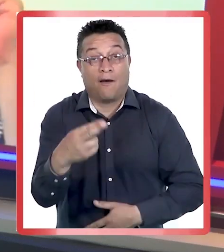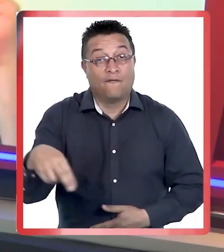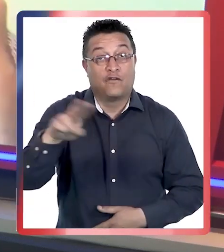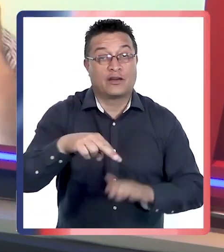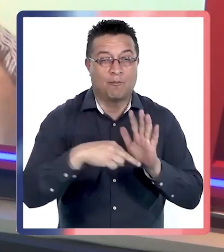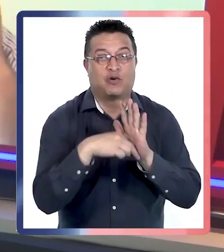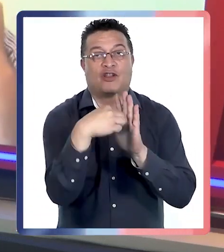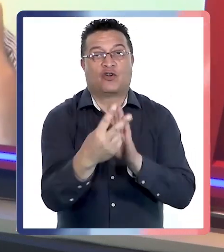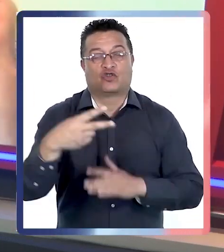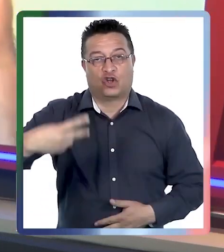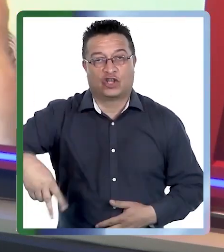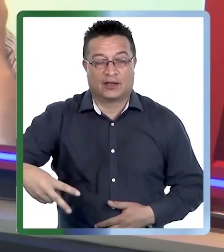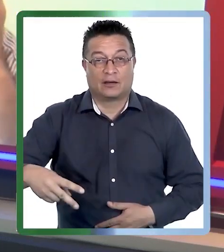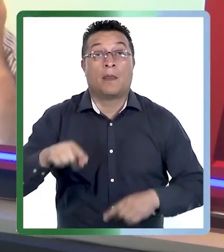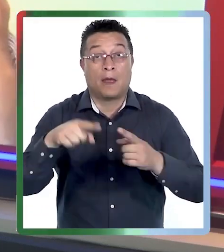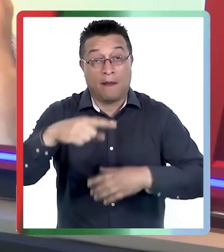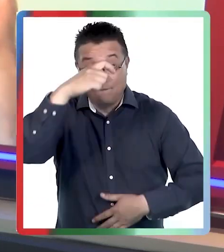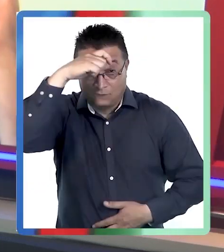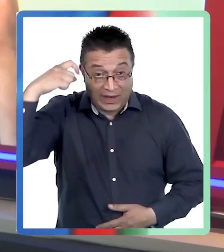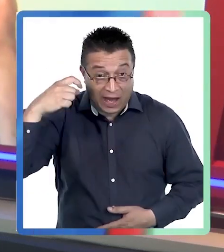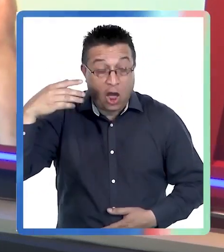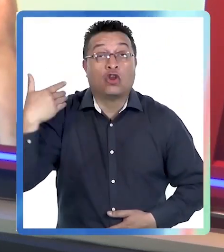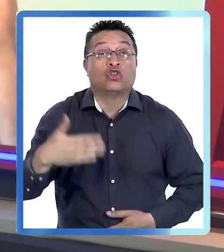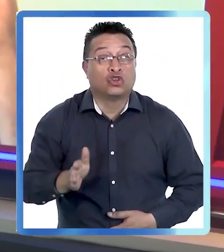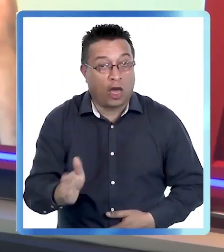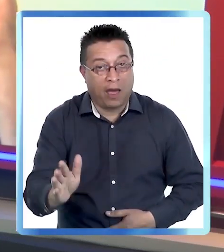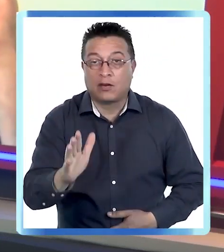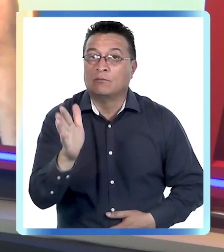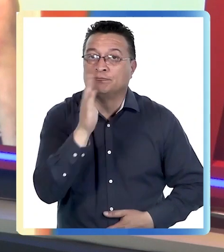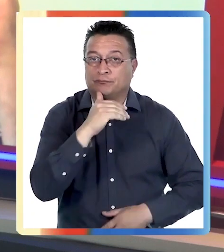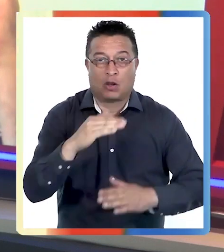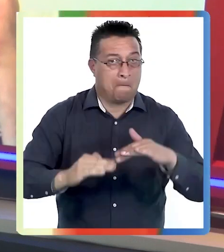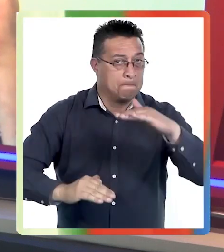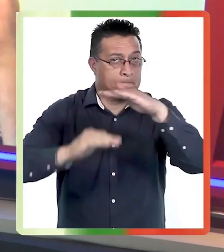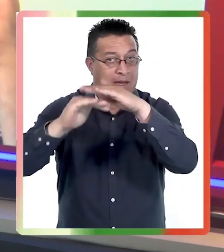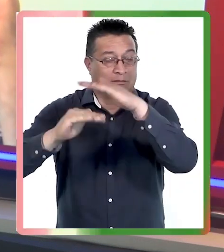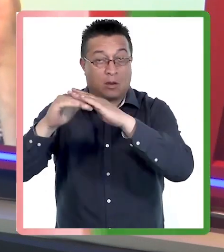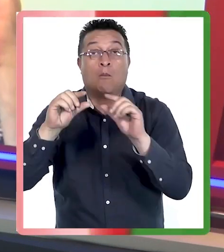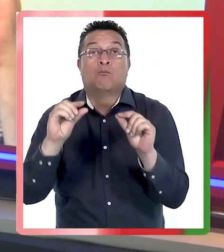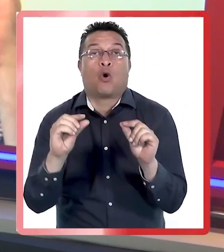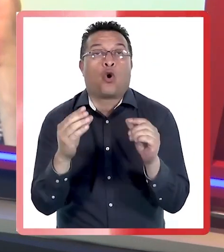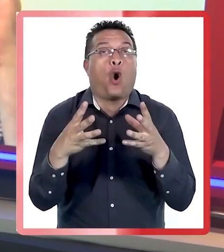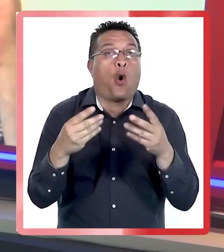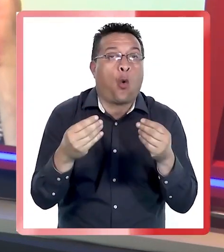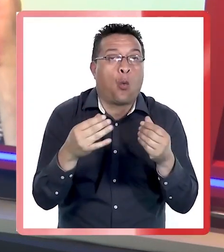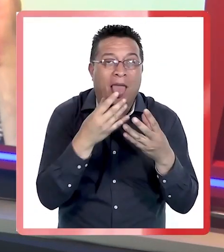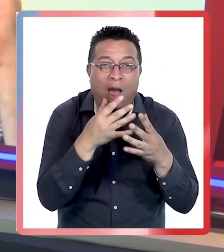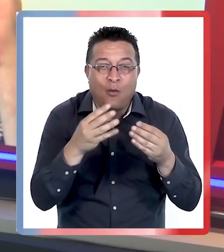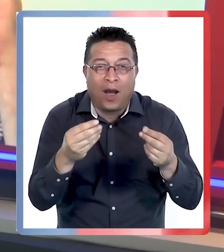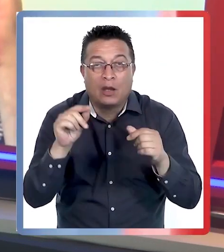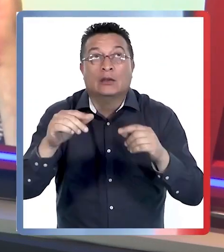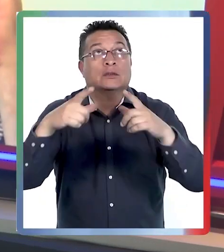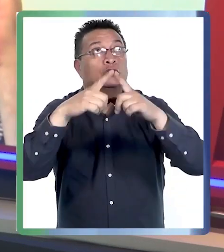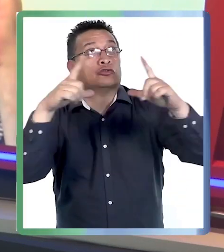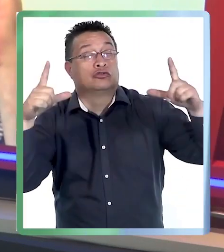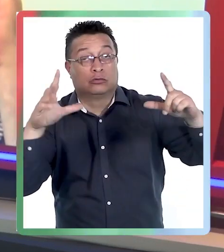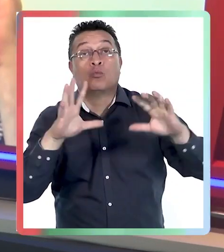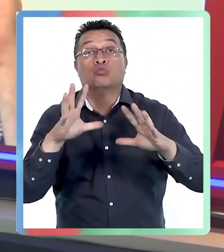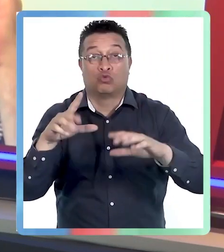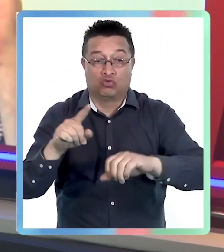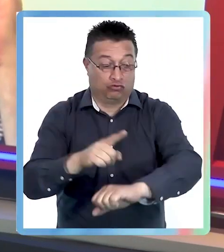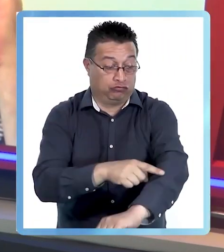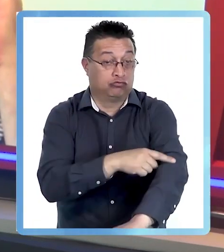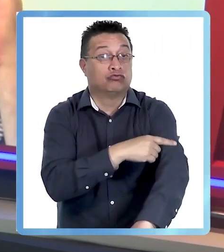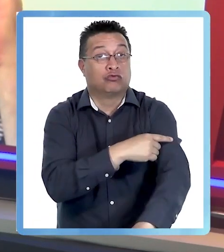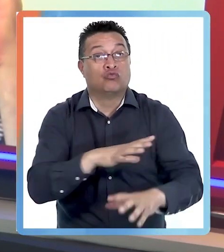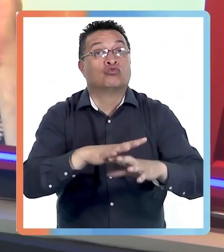Ya estamos de regreso con Portavoz Noticias. Aunque el verano todavía no ha llegado, las altas temperaturas, la poca humedad y los cielos despejados se han adelantado en